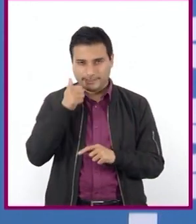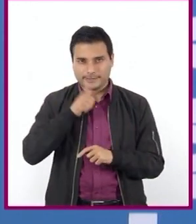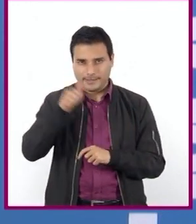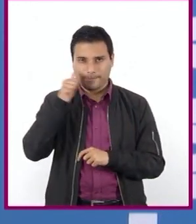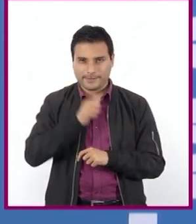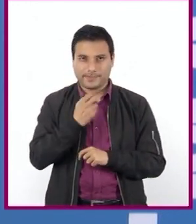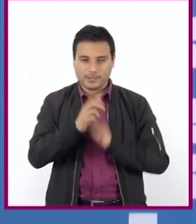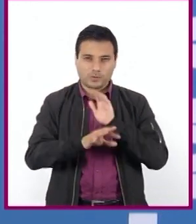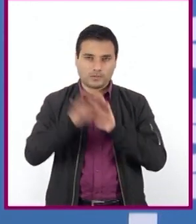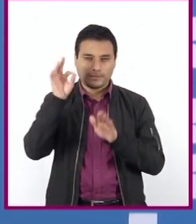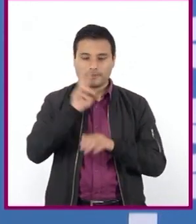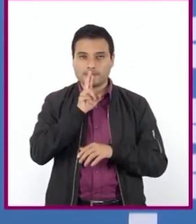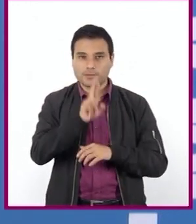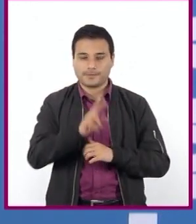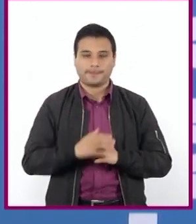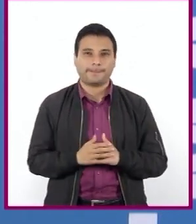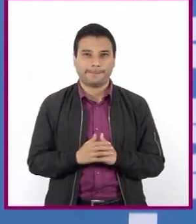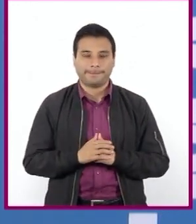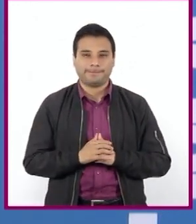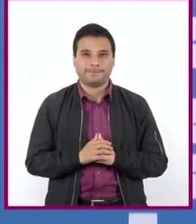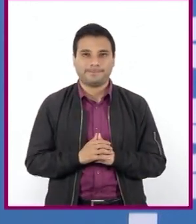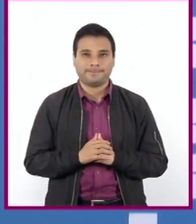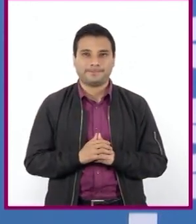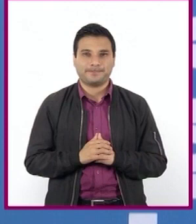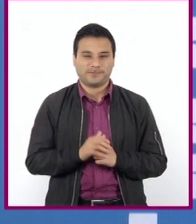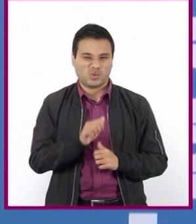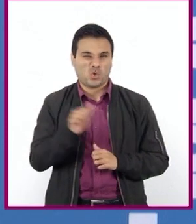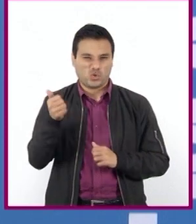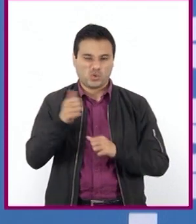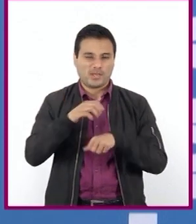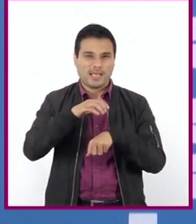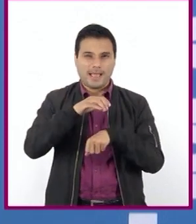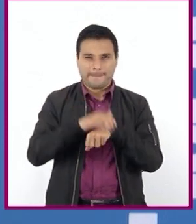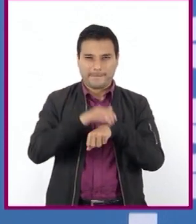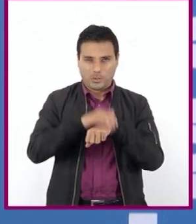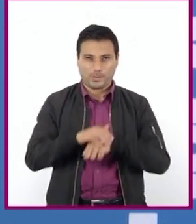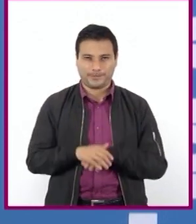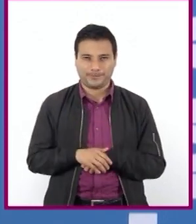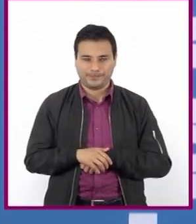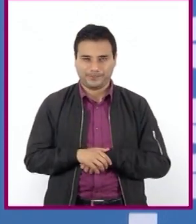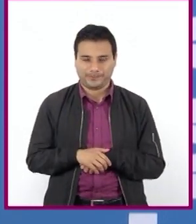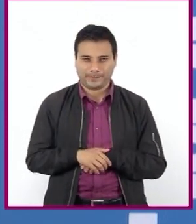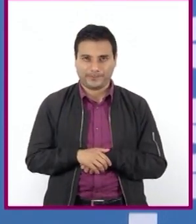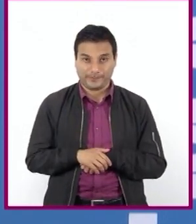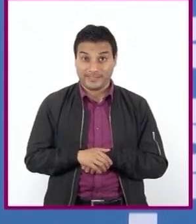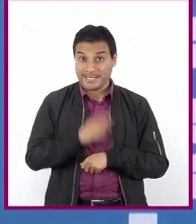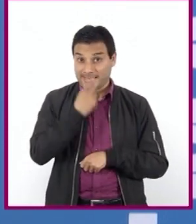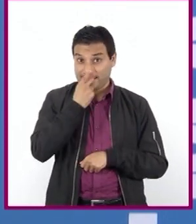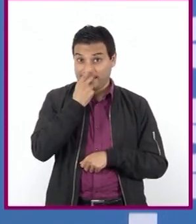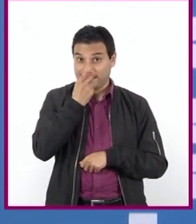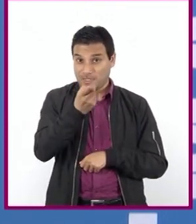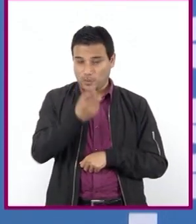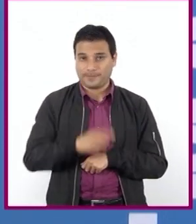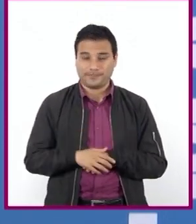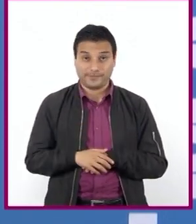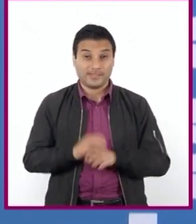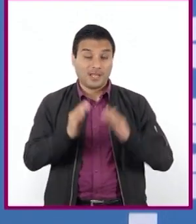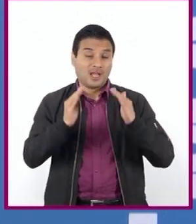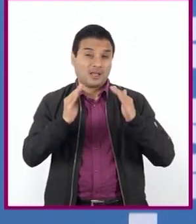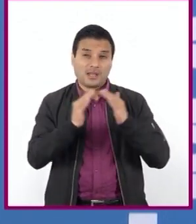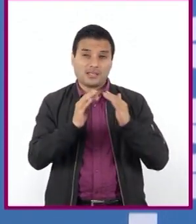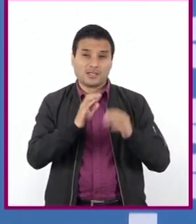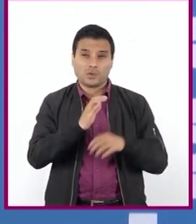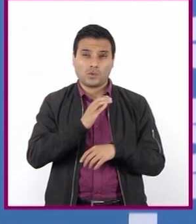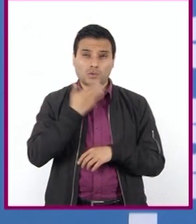esa constante. Otro amigo que estaba con nosotros en la reunión nos comentaba que en casa